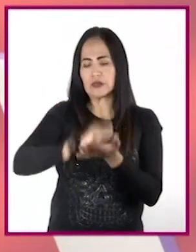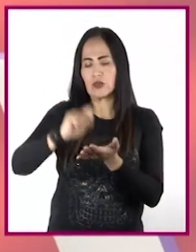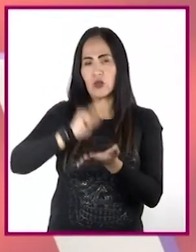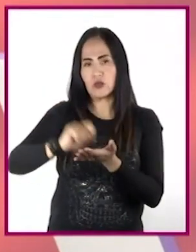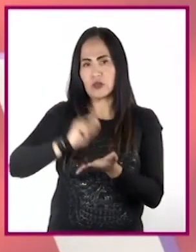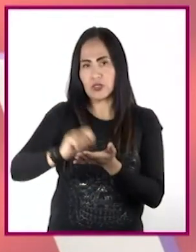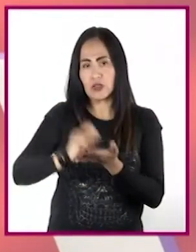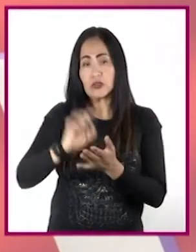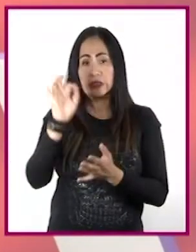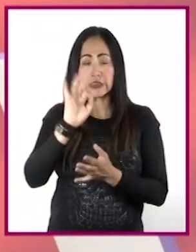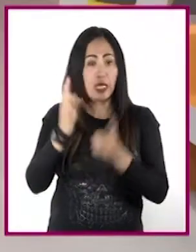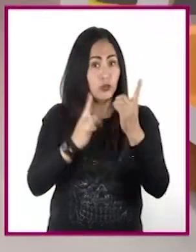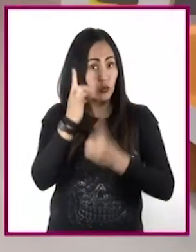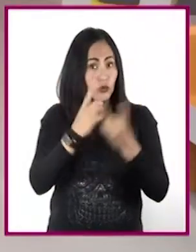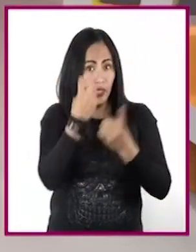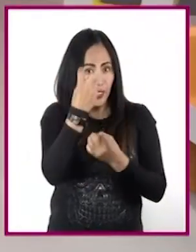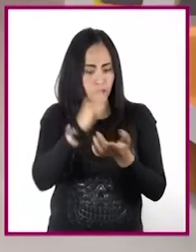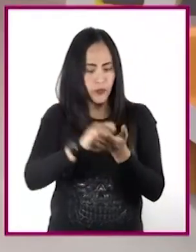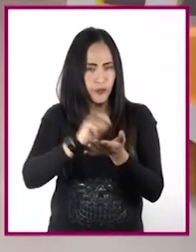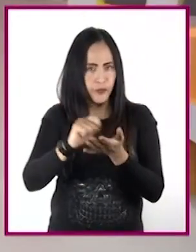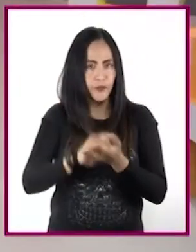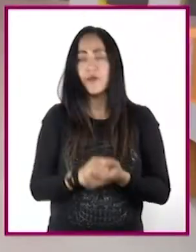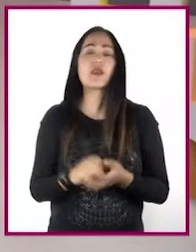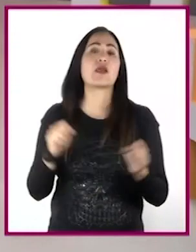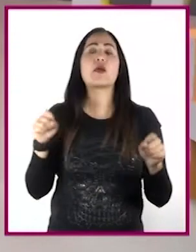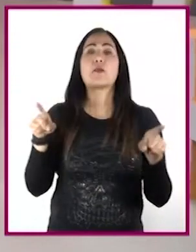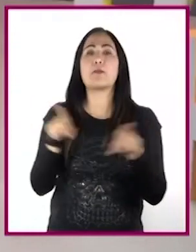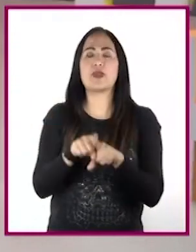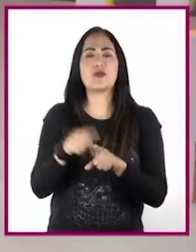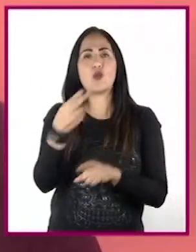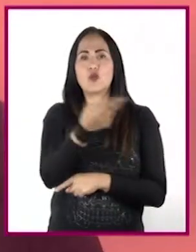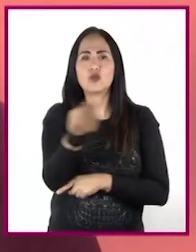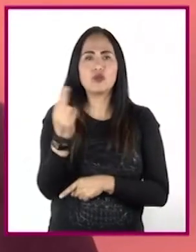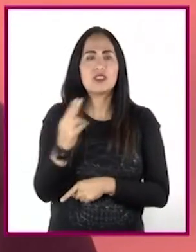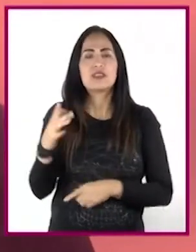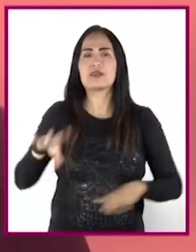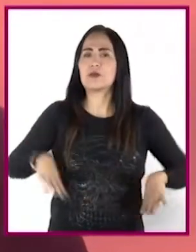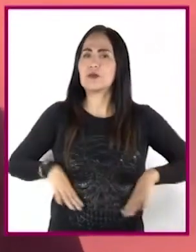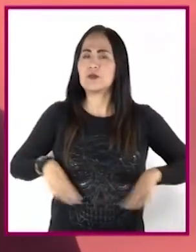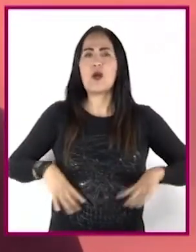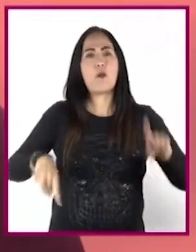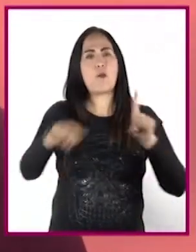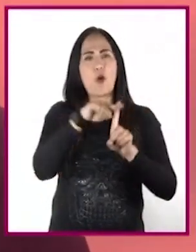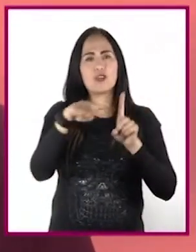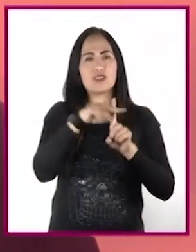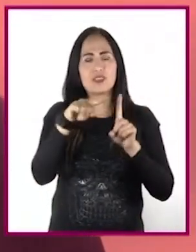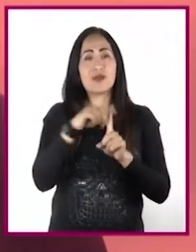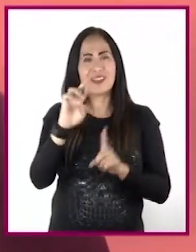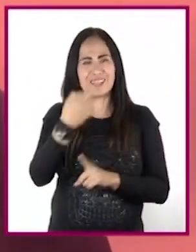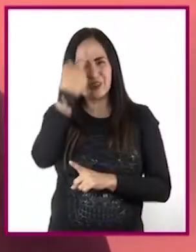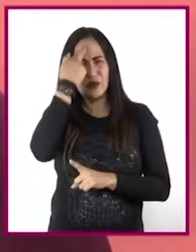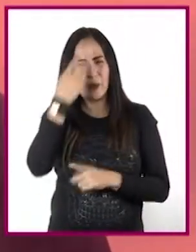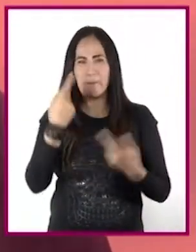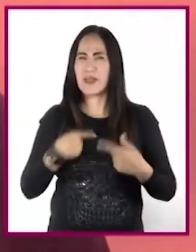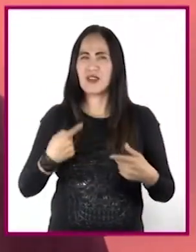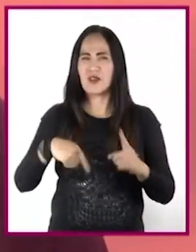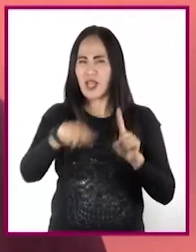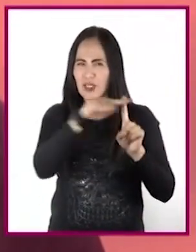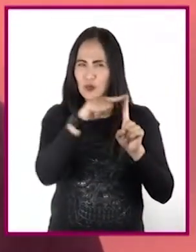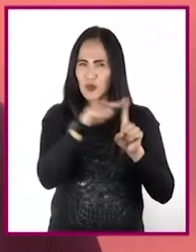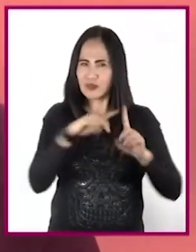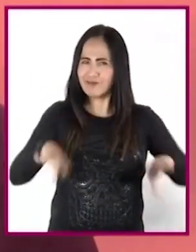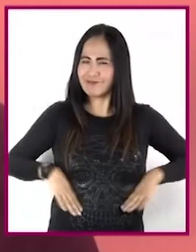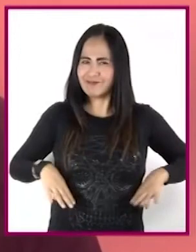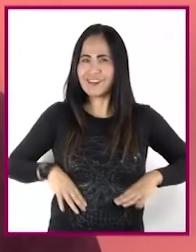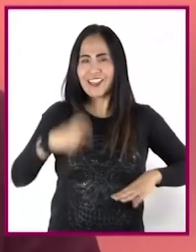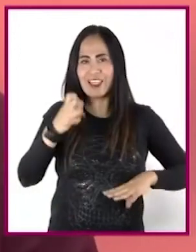que presenten dudas. Mantengan también una actitud positiva. Recuerden que la gente positiva transforma los